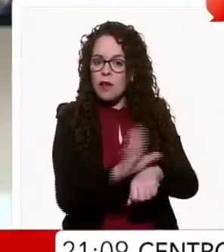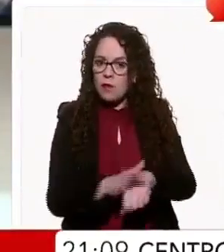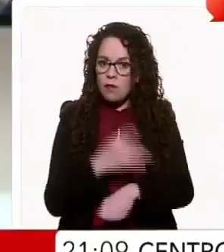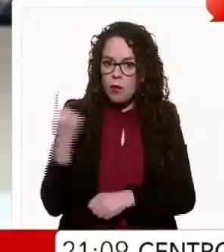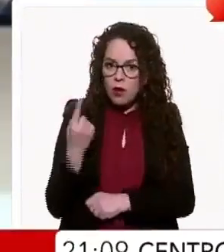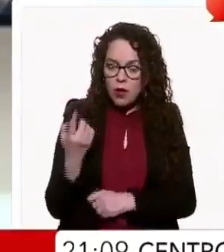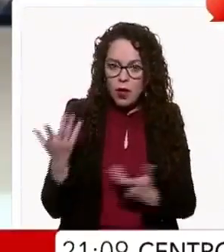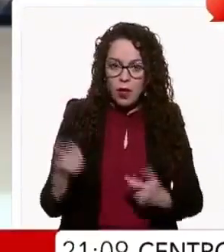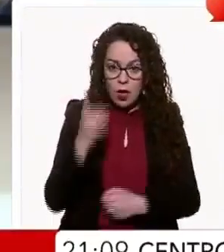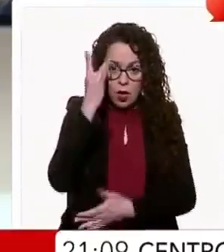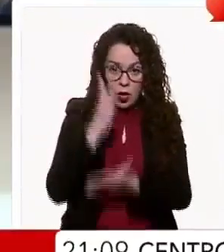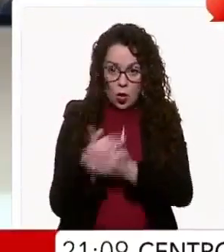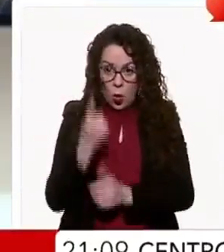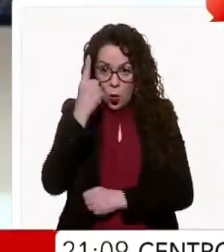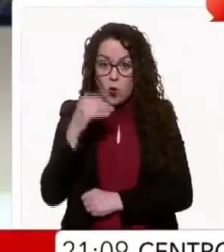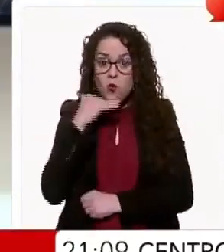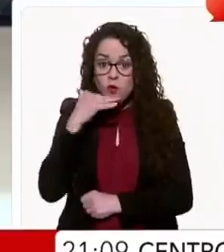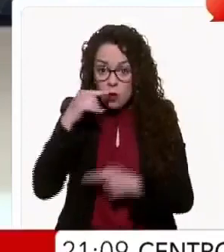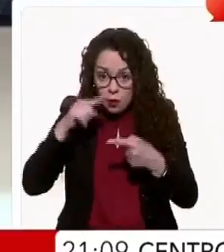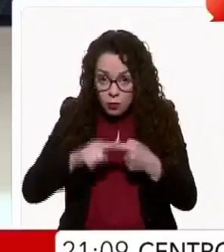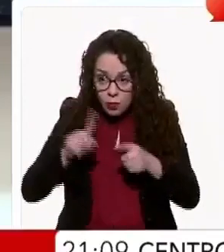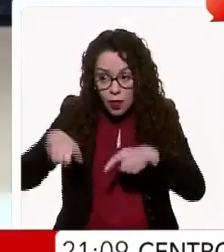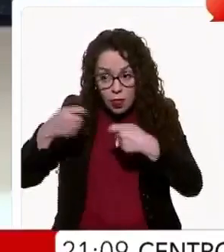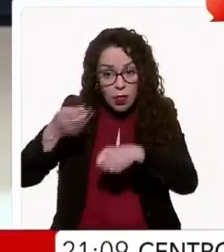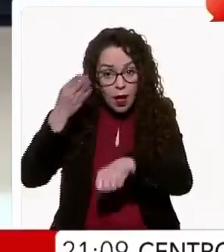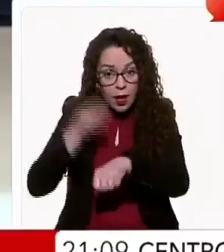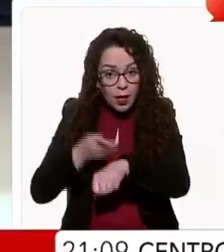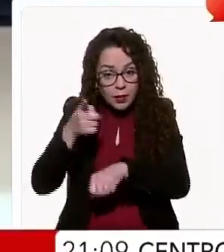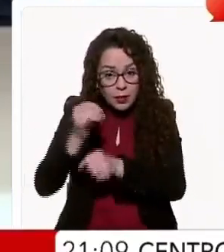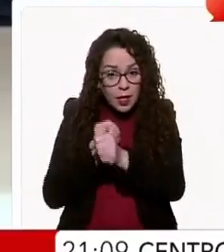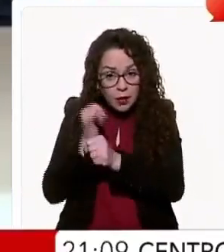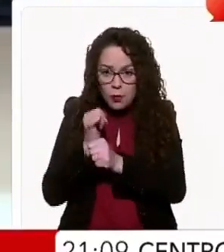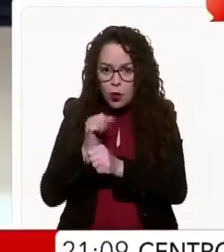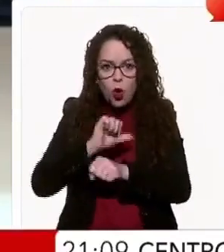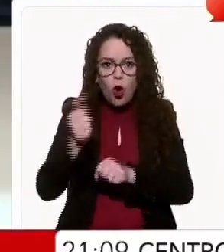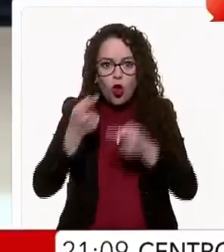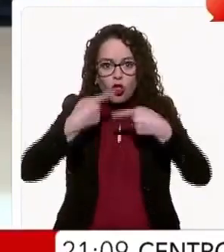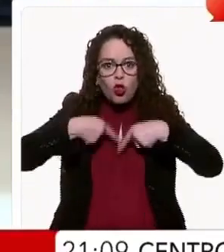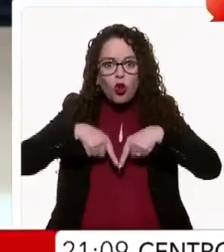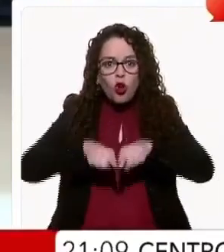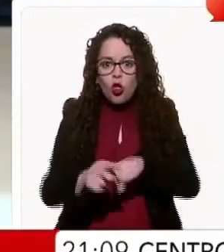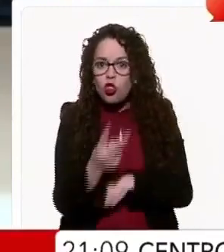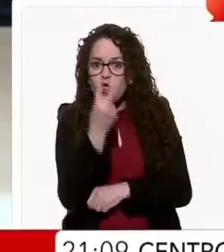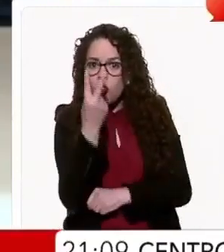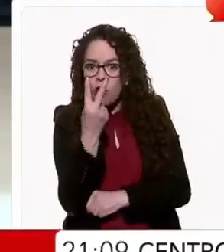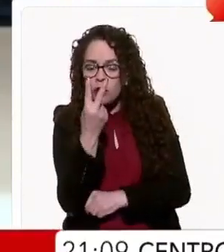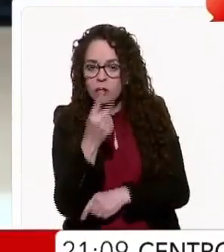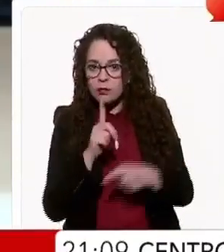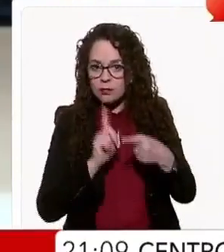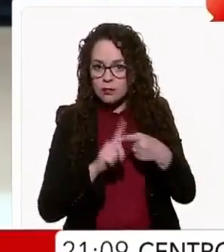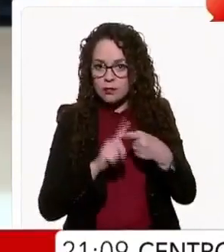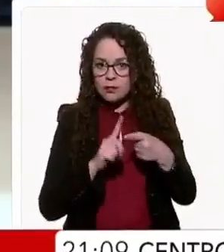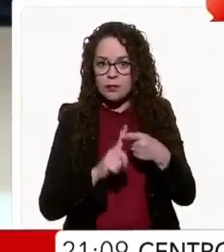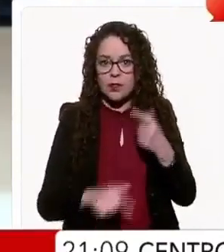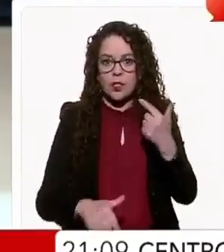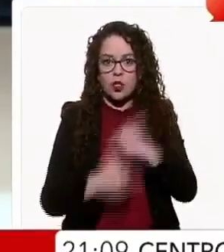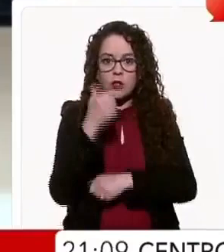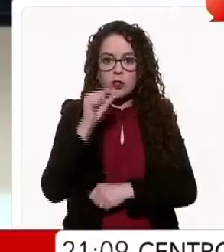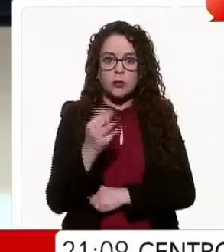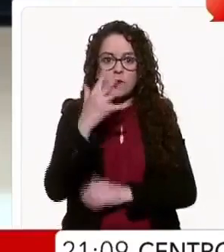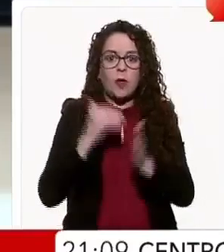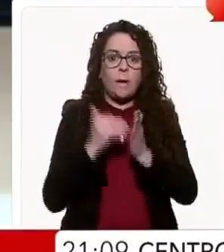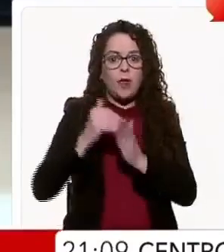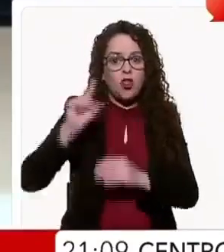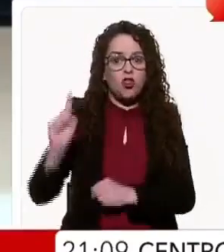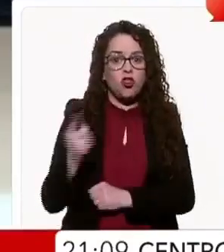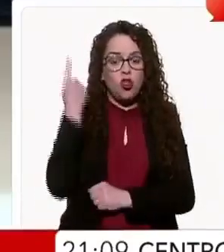acusado por un solo caso de corrupción, sino por dos que corren en paralelo. Por un lado, el asunto de los 12.5 millones de dólares que